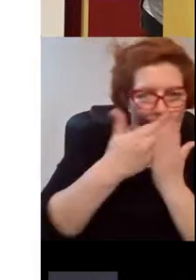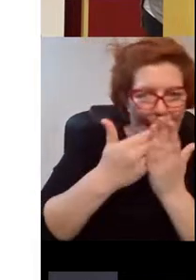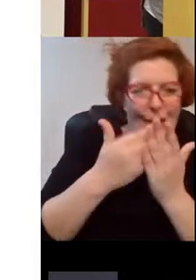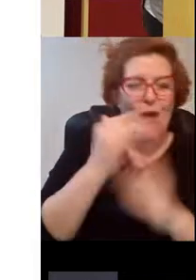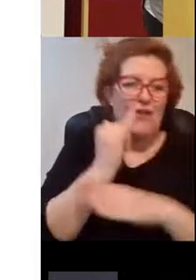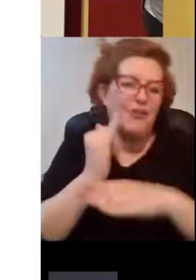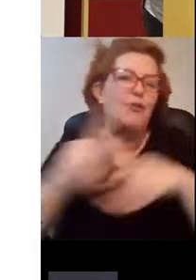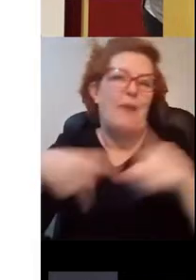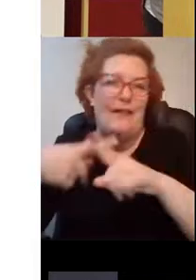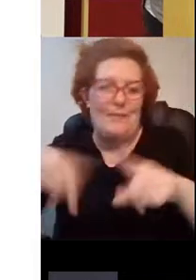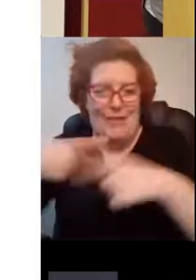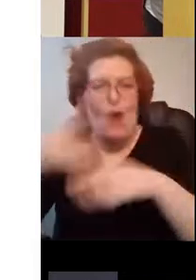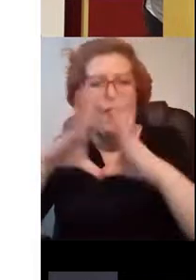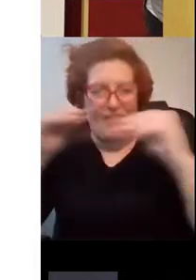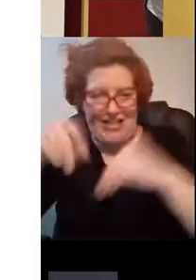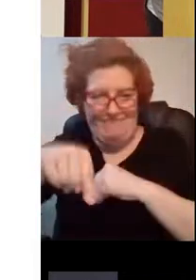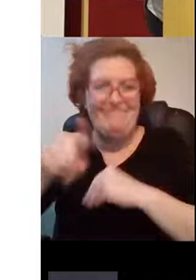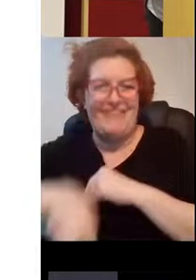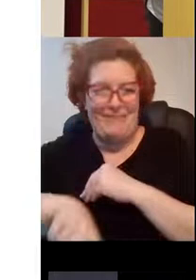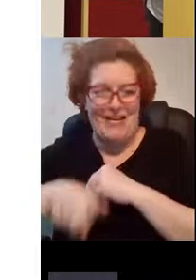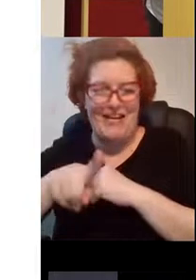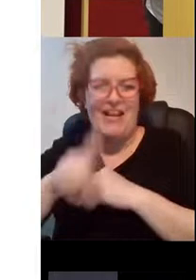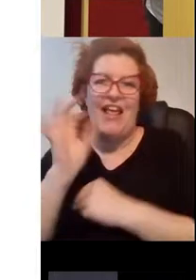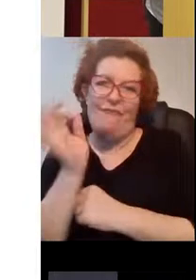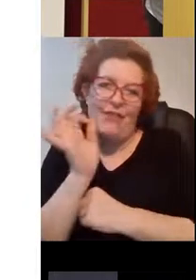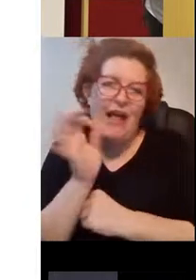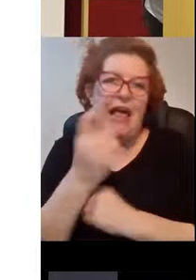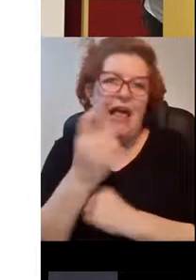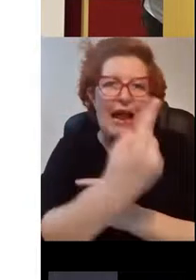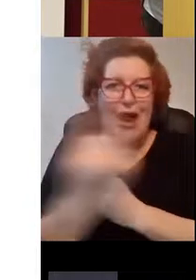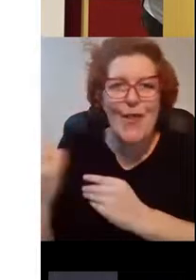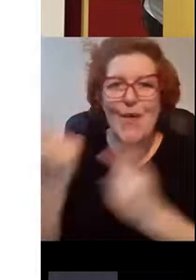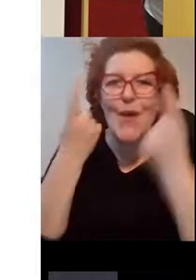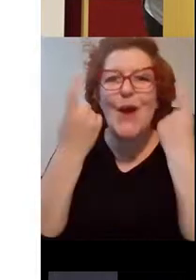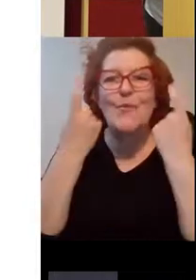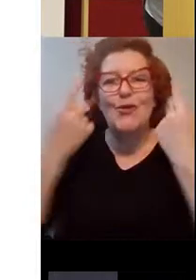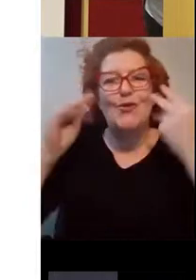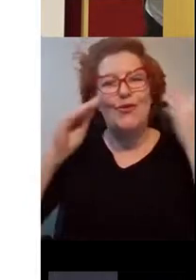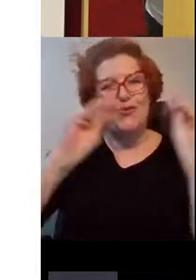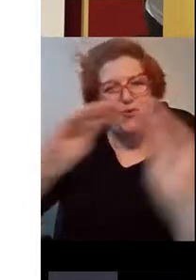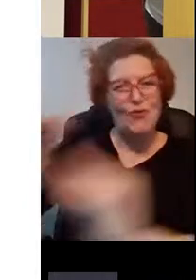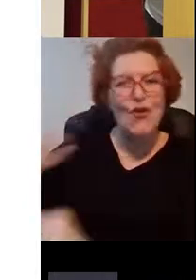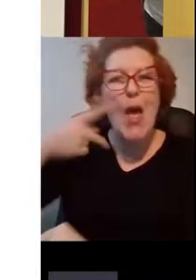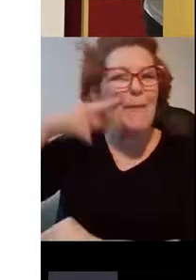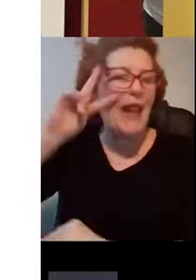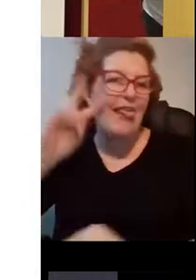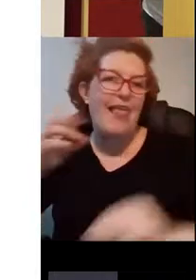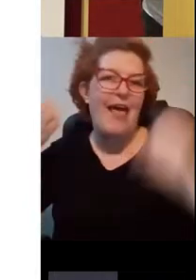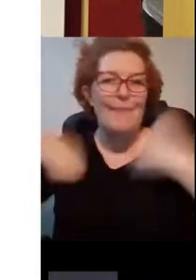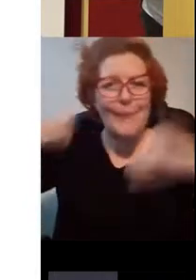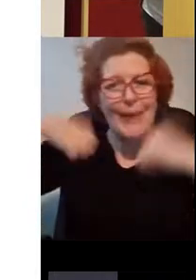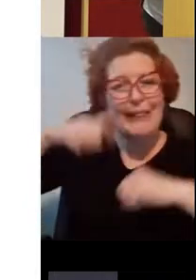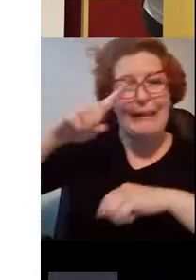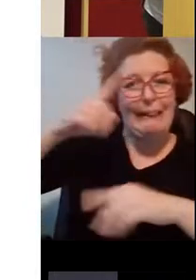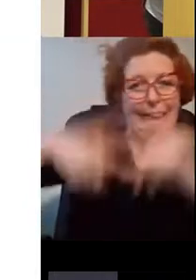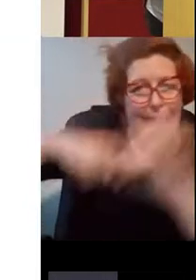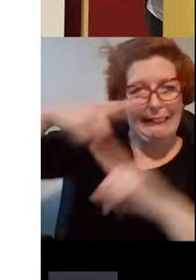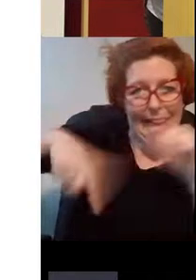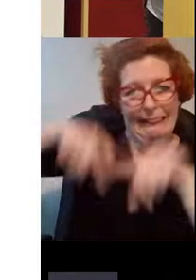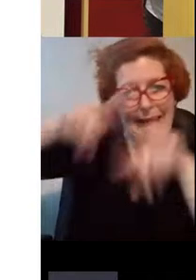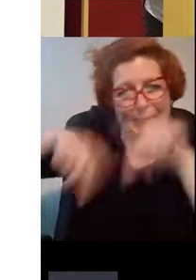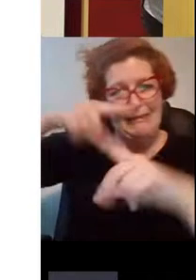universitario. Bien es cierto que cada alumno viene con un propio bagaje, con más o menos práctica, y eso siempre hay que